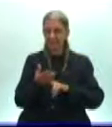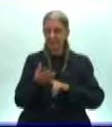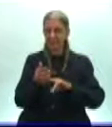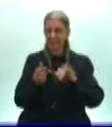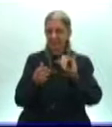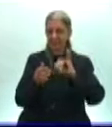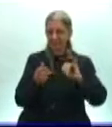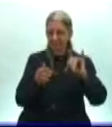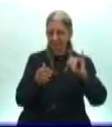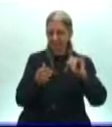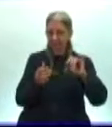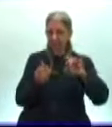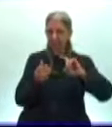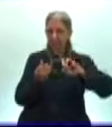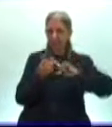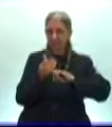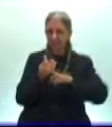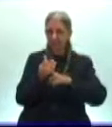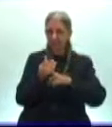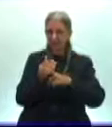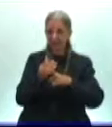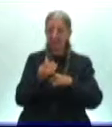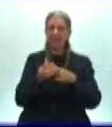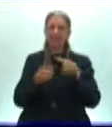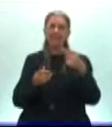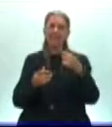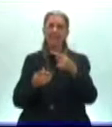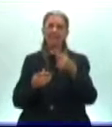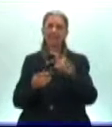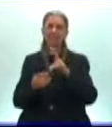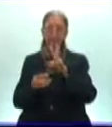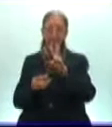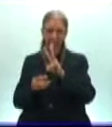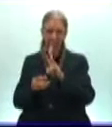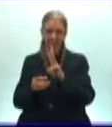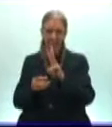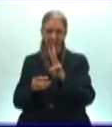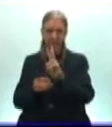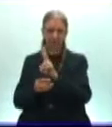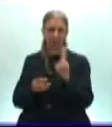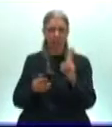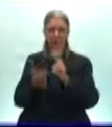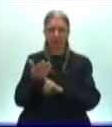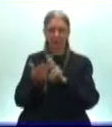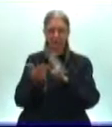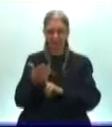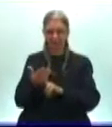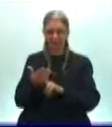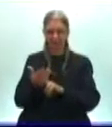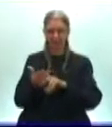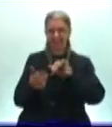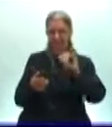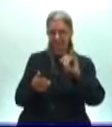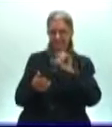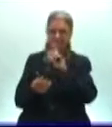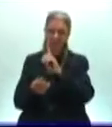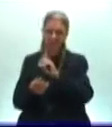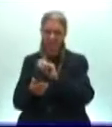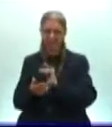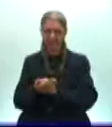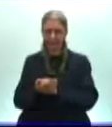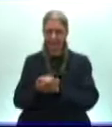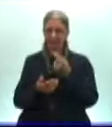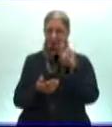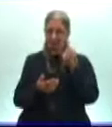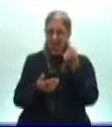multiplicar por menos 3 en ambos miembros de la desigualdad. Efectivamente, como vimos en las